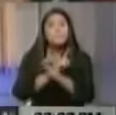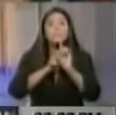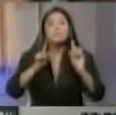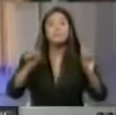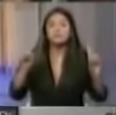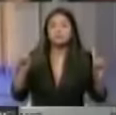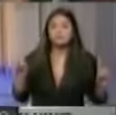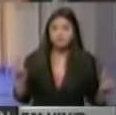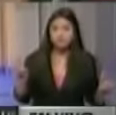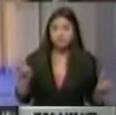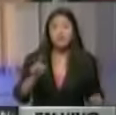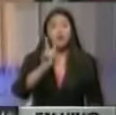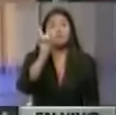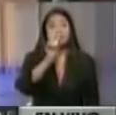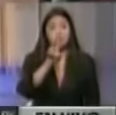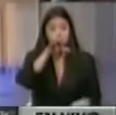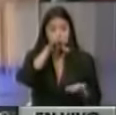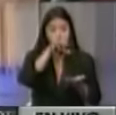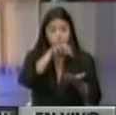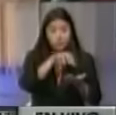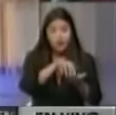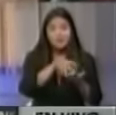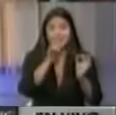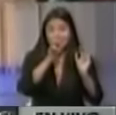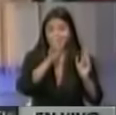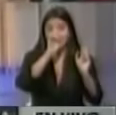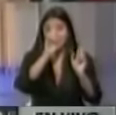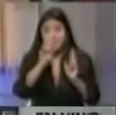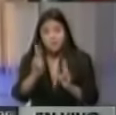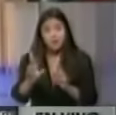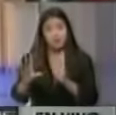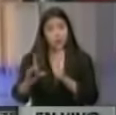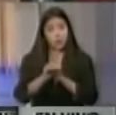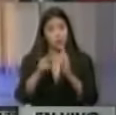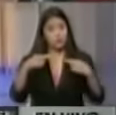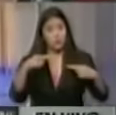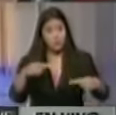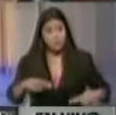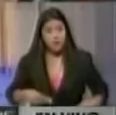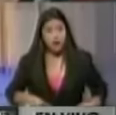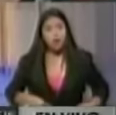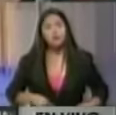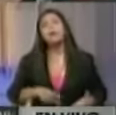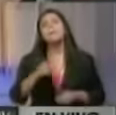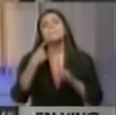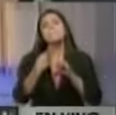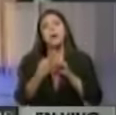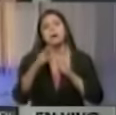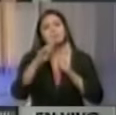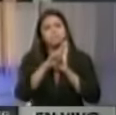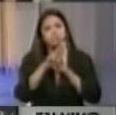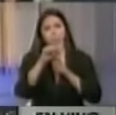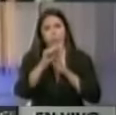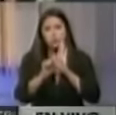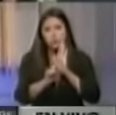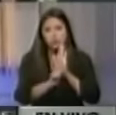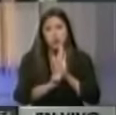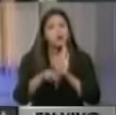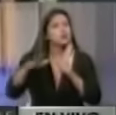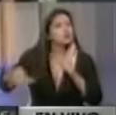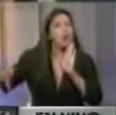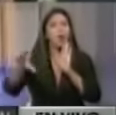embargo, el Estado venezolano, como fiel garante de los derechos humanos, de las garantías constitucionales y de todas sus